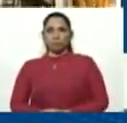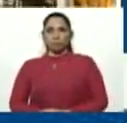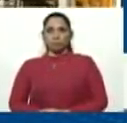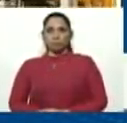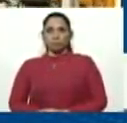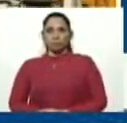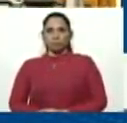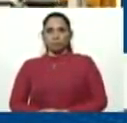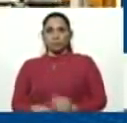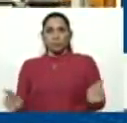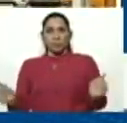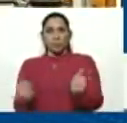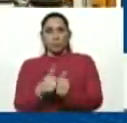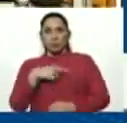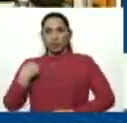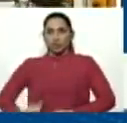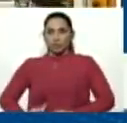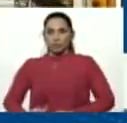Con la China,